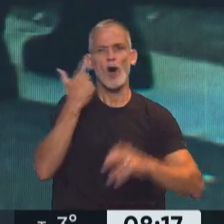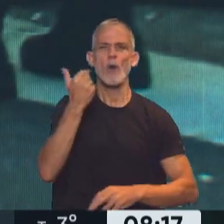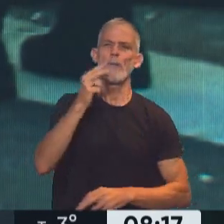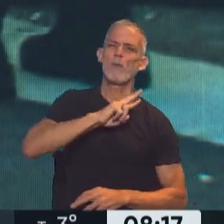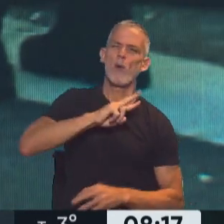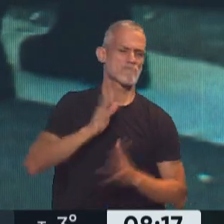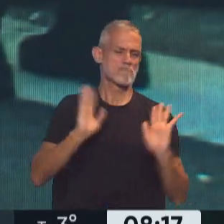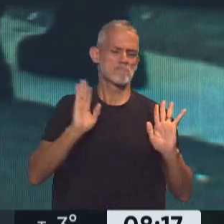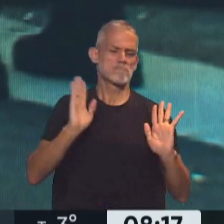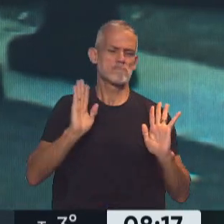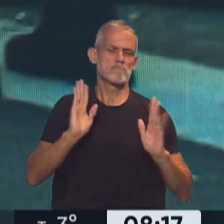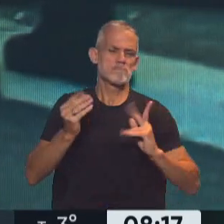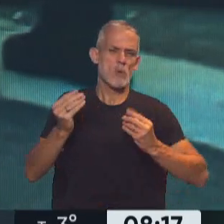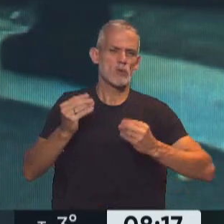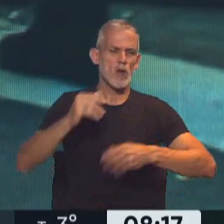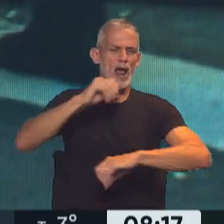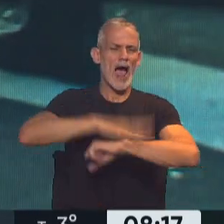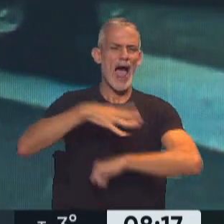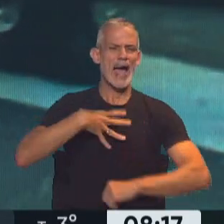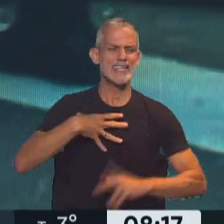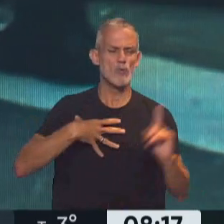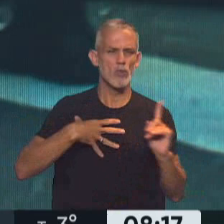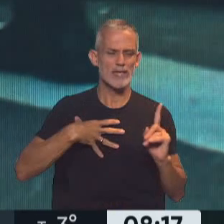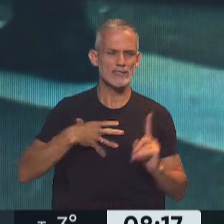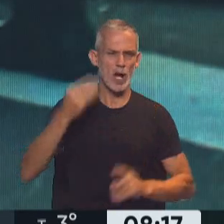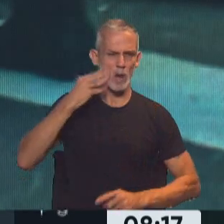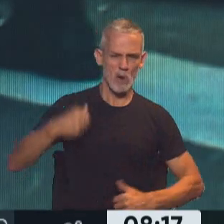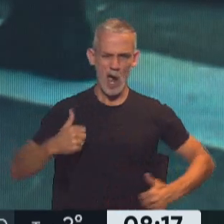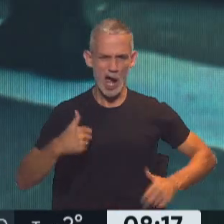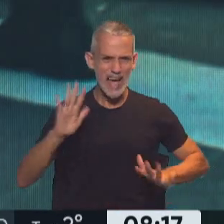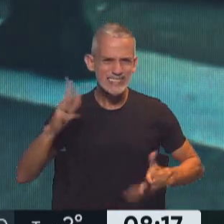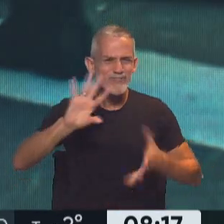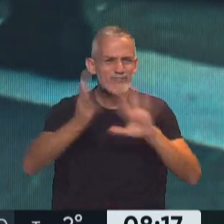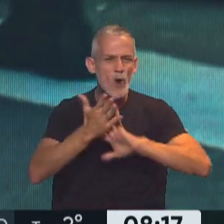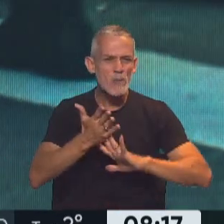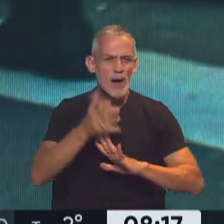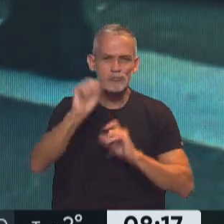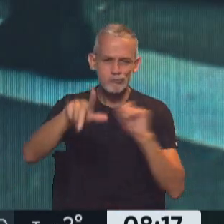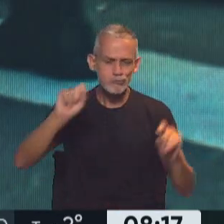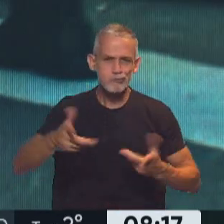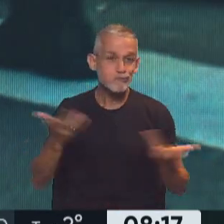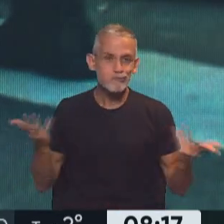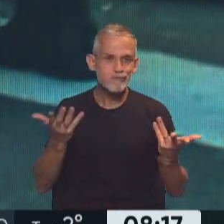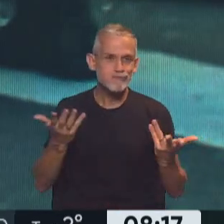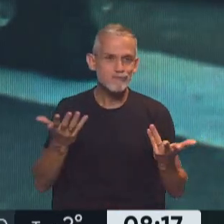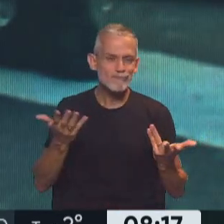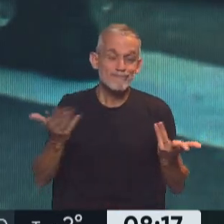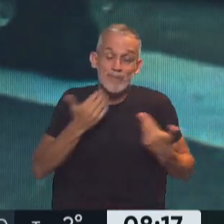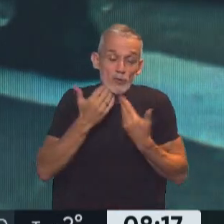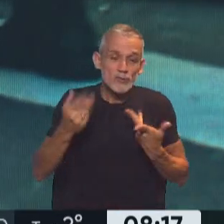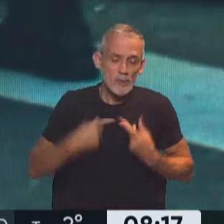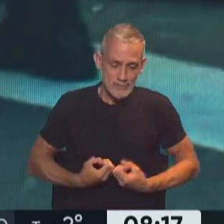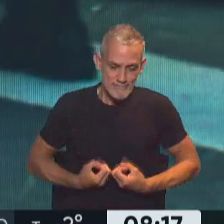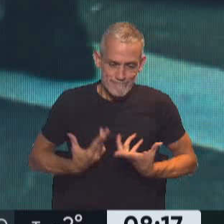hombre, son actitudes de ciertas masculinidades, ¿no? Que vaya a saber por qué, cuestión quizás